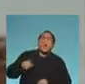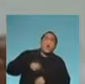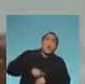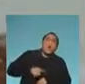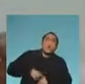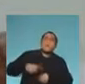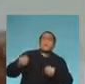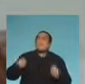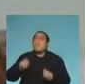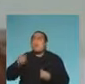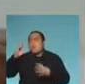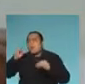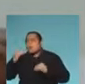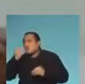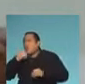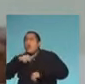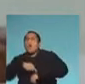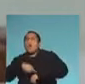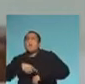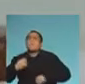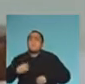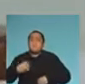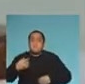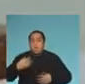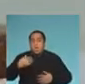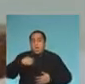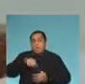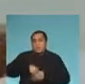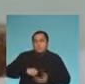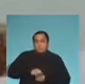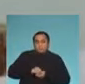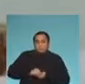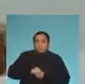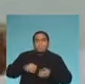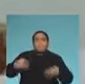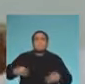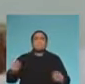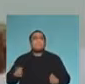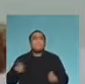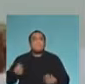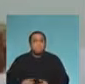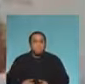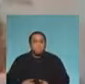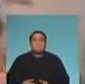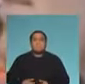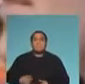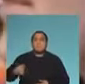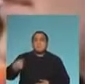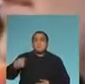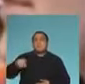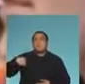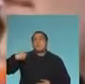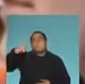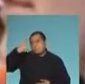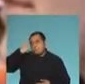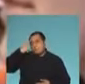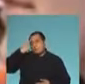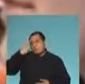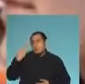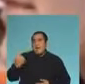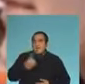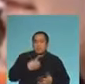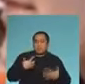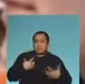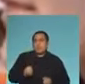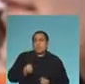poder cenar y que la digestión se produzca de la mejor manera? Bueno, yo promuevo la autogestión de la salud, por lo tanto, cada